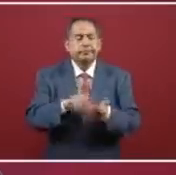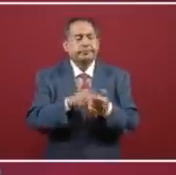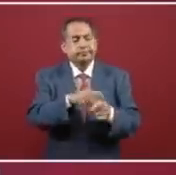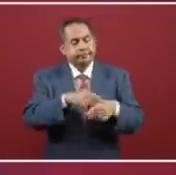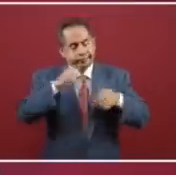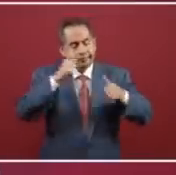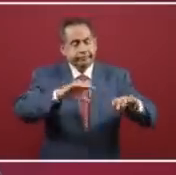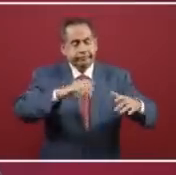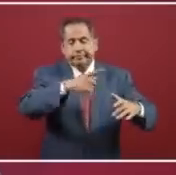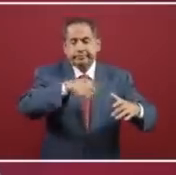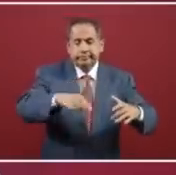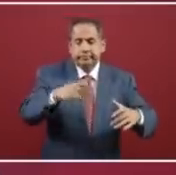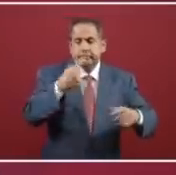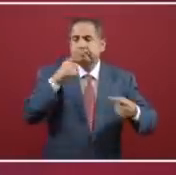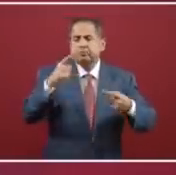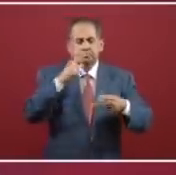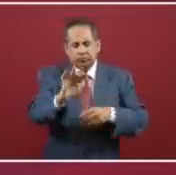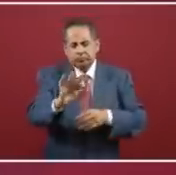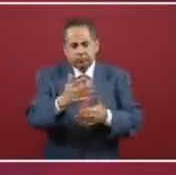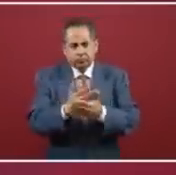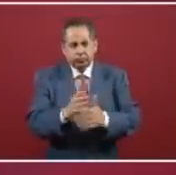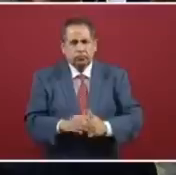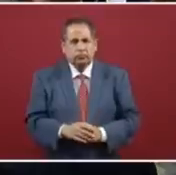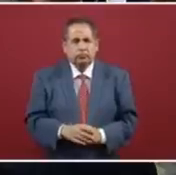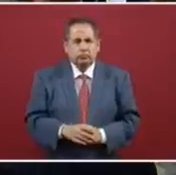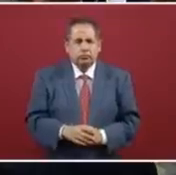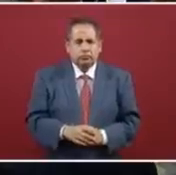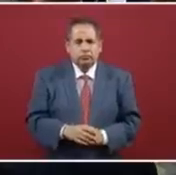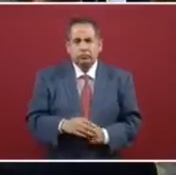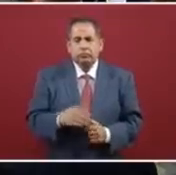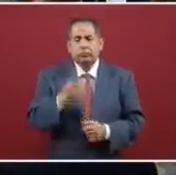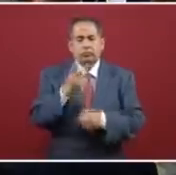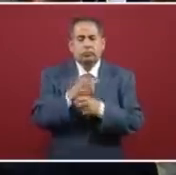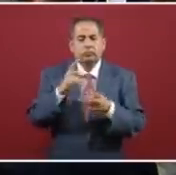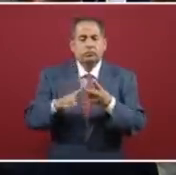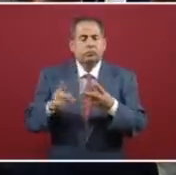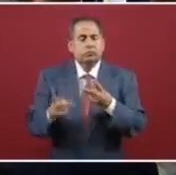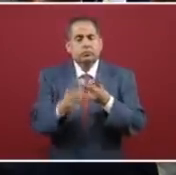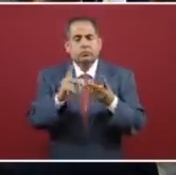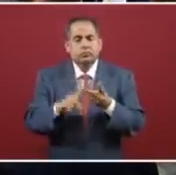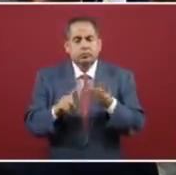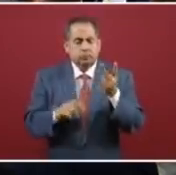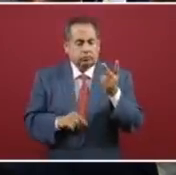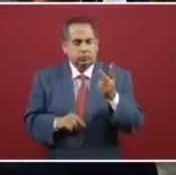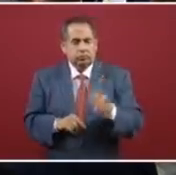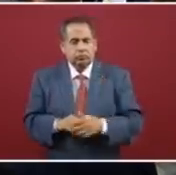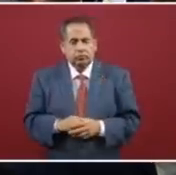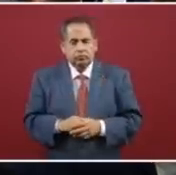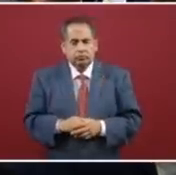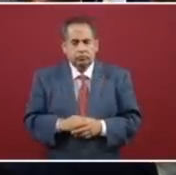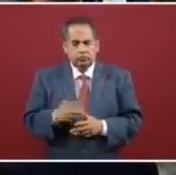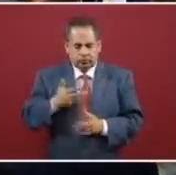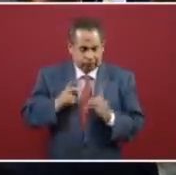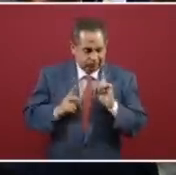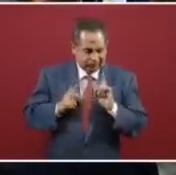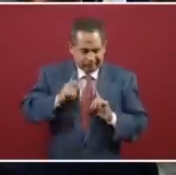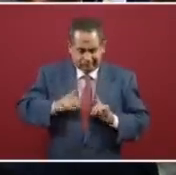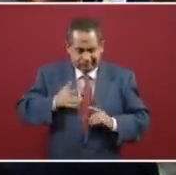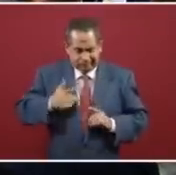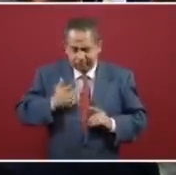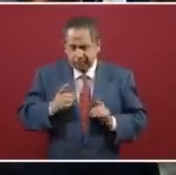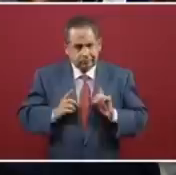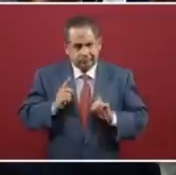atender estas denuncias una segunda pregunta sería que tengo dudas respecto de